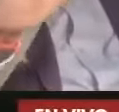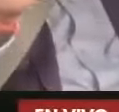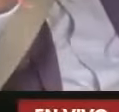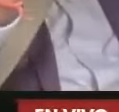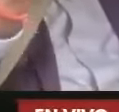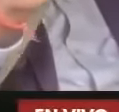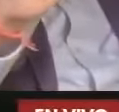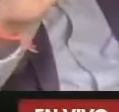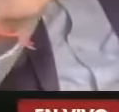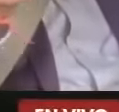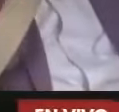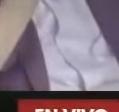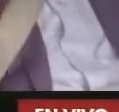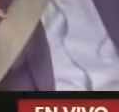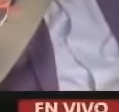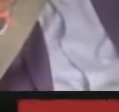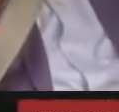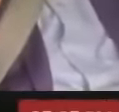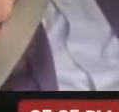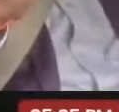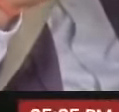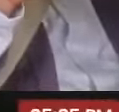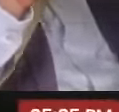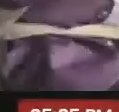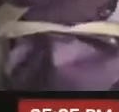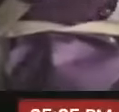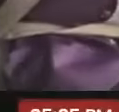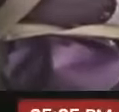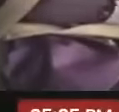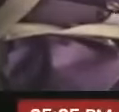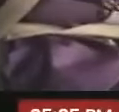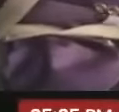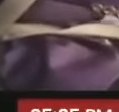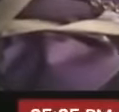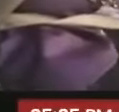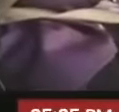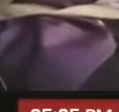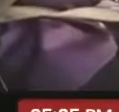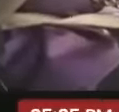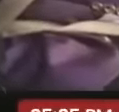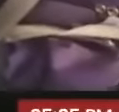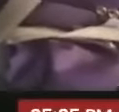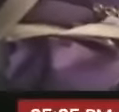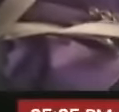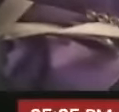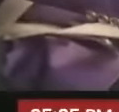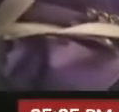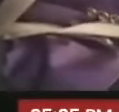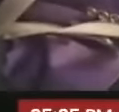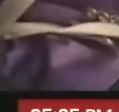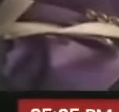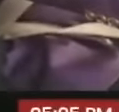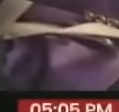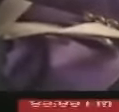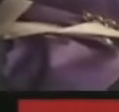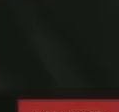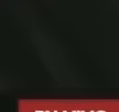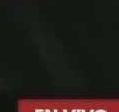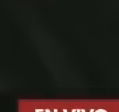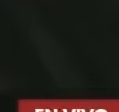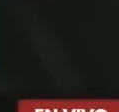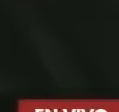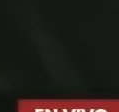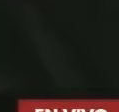más jovencita, varias generaciones, ¿ves? Unidos en uno solo, unidos, unidos. Entonces tú vienes de ese